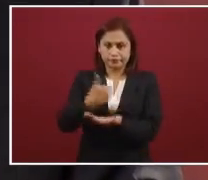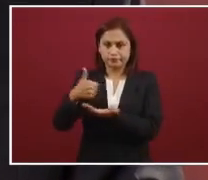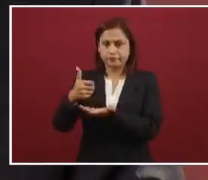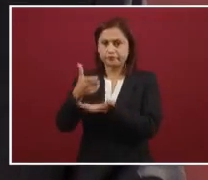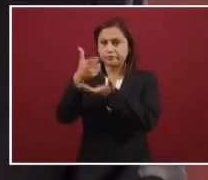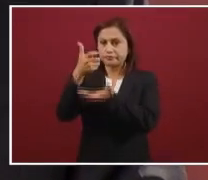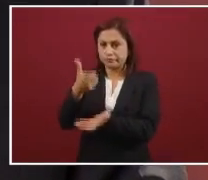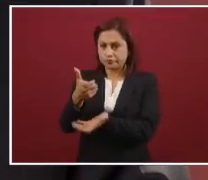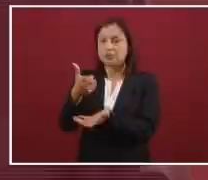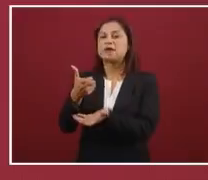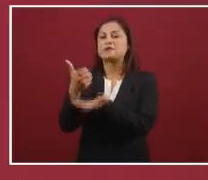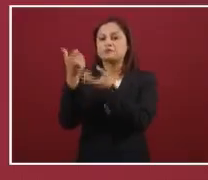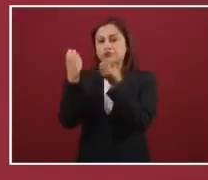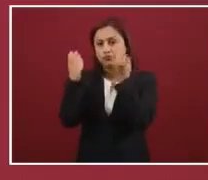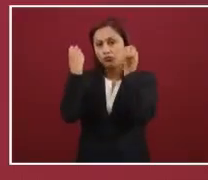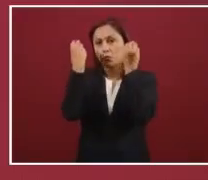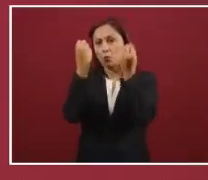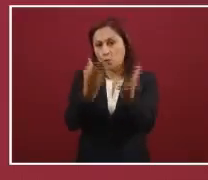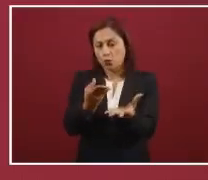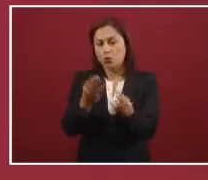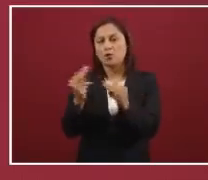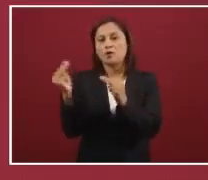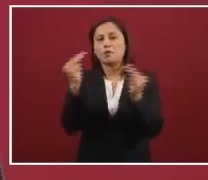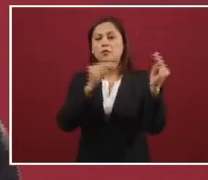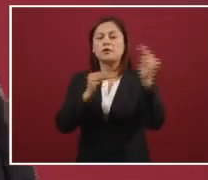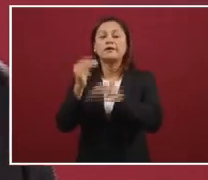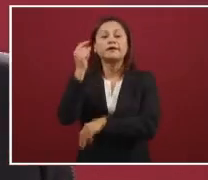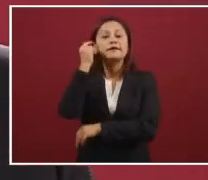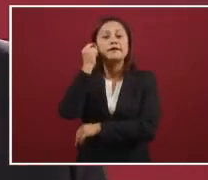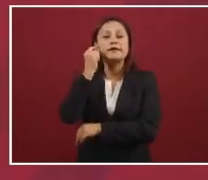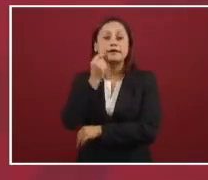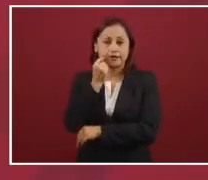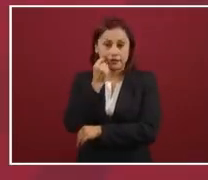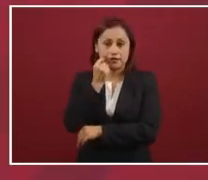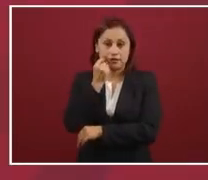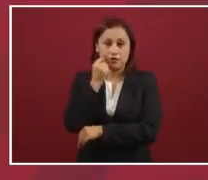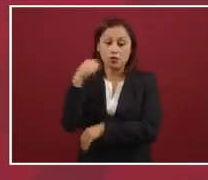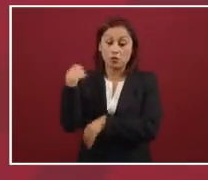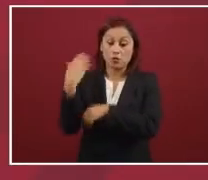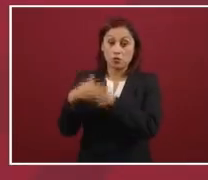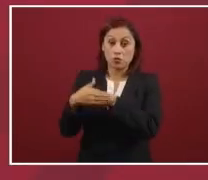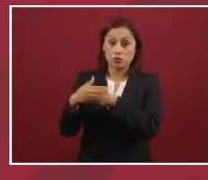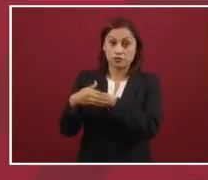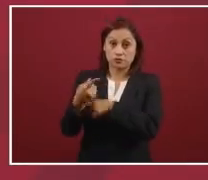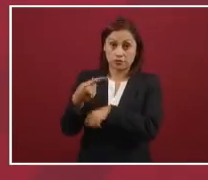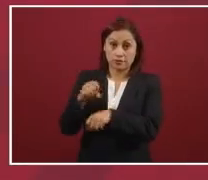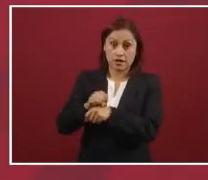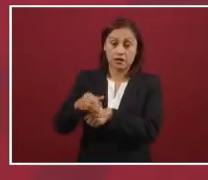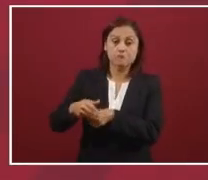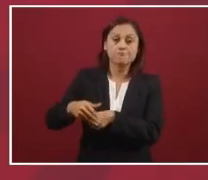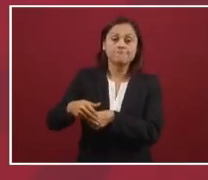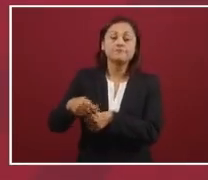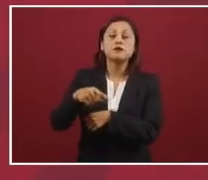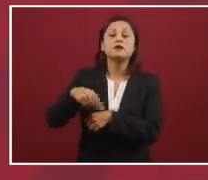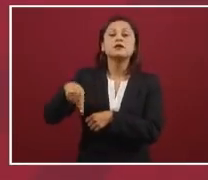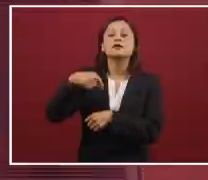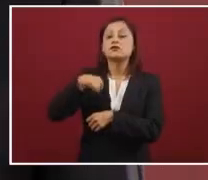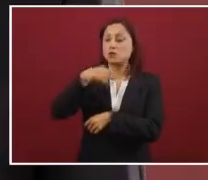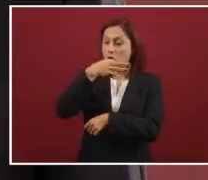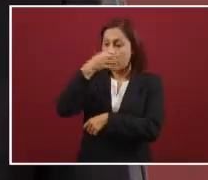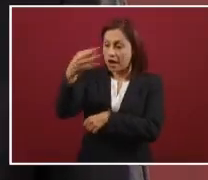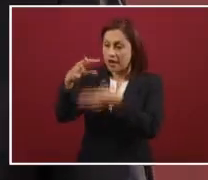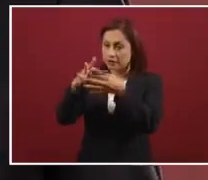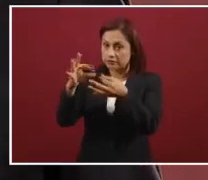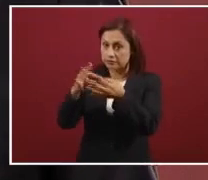Guerrero. En esta misma semana les voy a informar ya sobre la entrega de estos